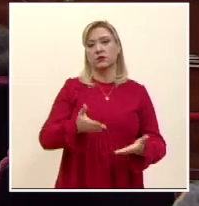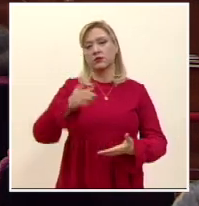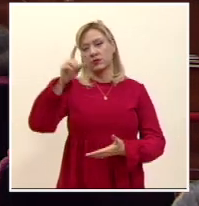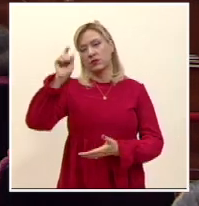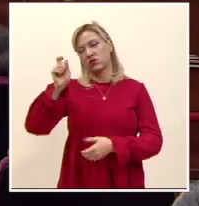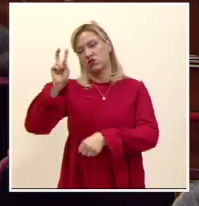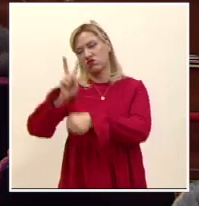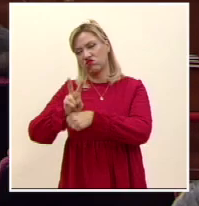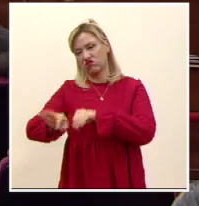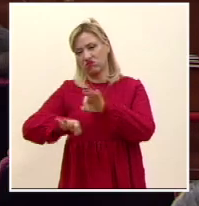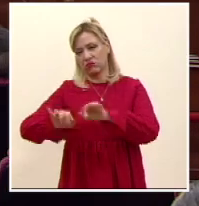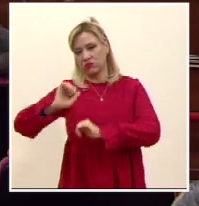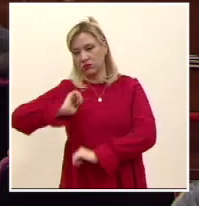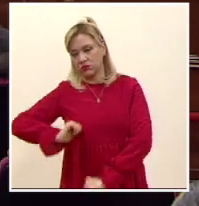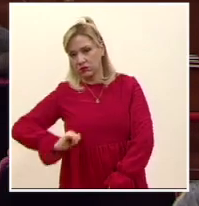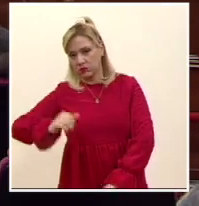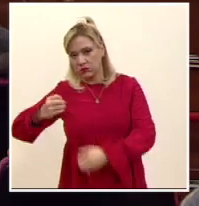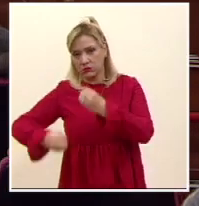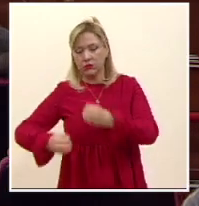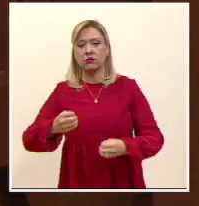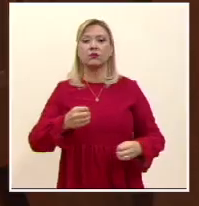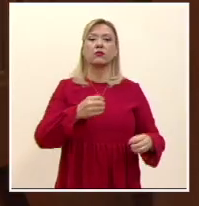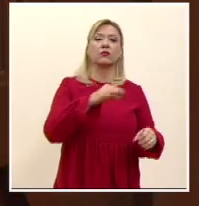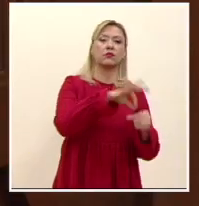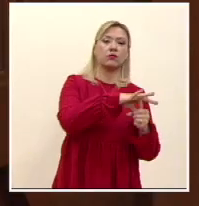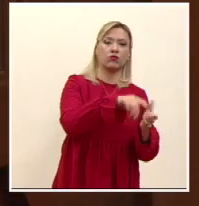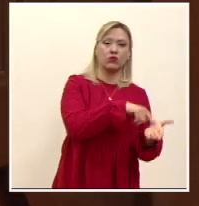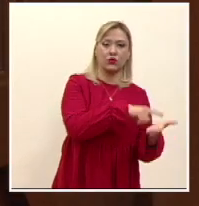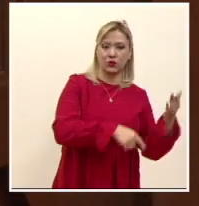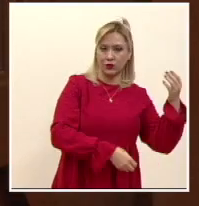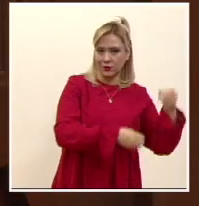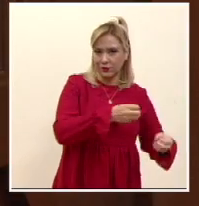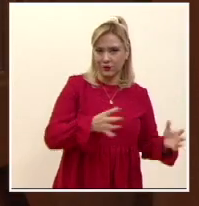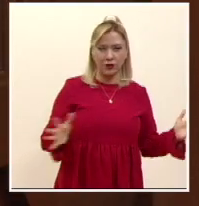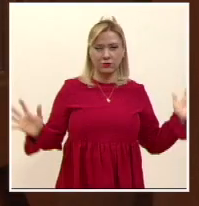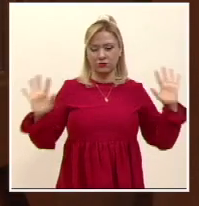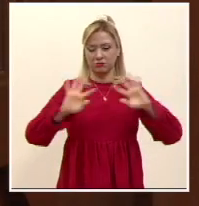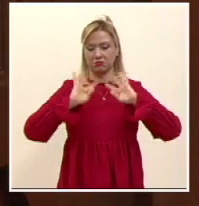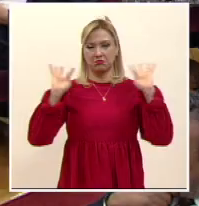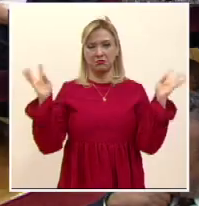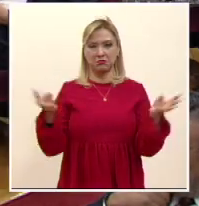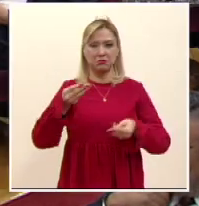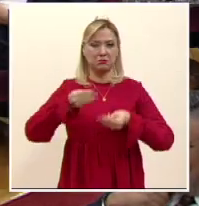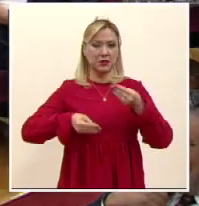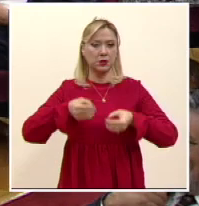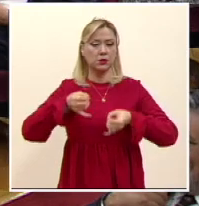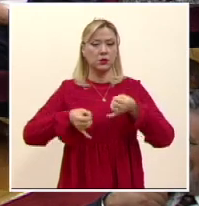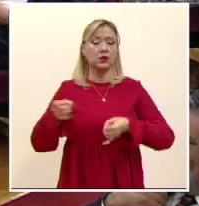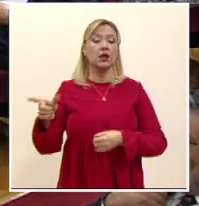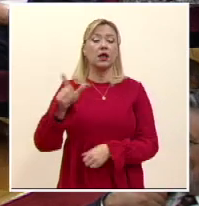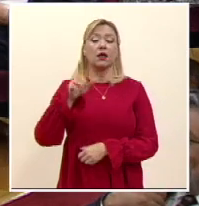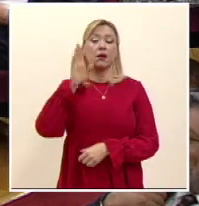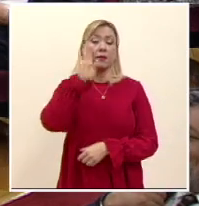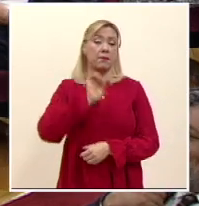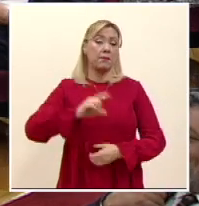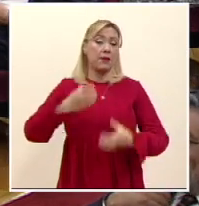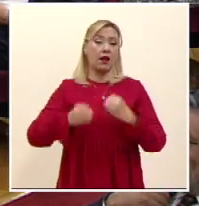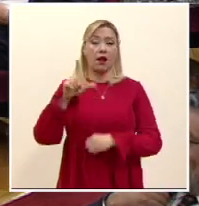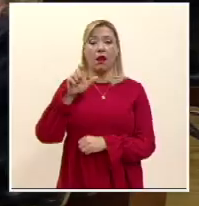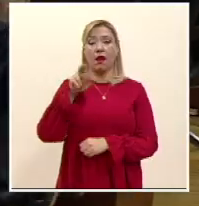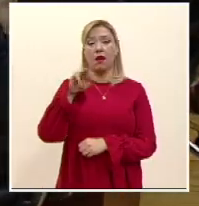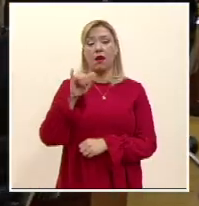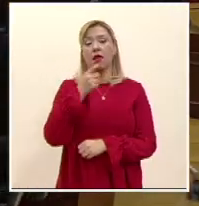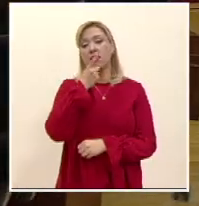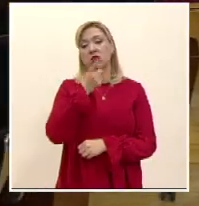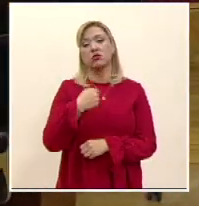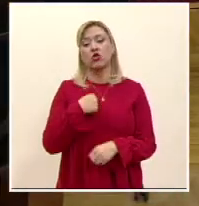Judicatura Federal y de la Sala Superior del Tribunal Electoral, la ministra Lenia Batres Guadarrama se pronunció por asumir una postura crítica